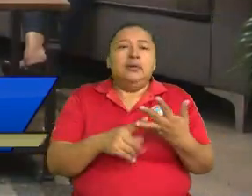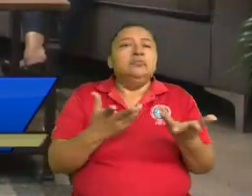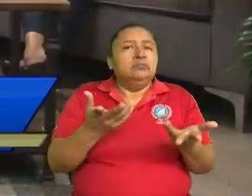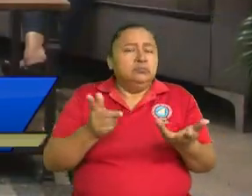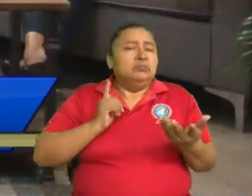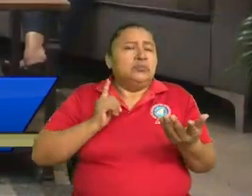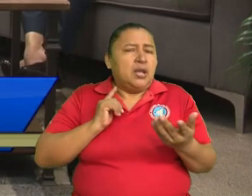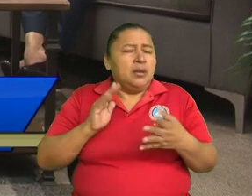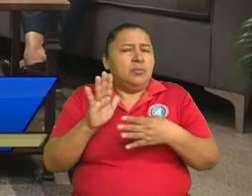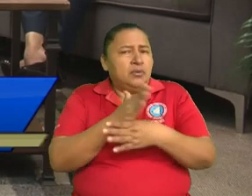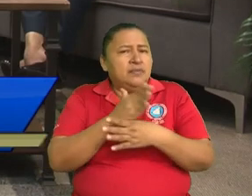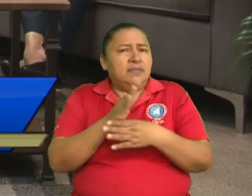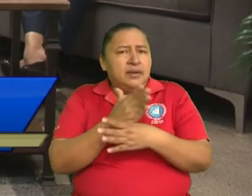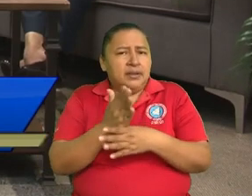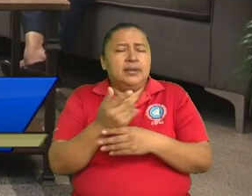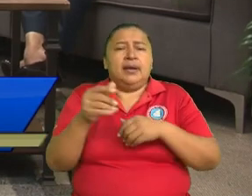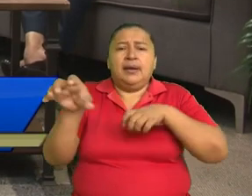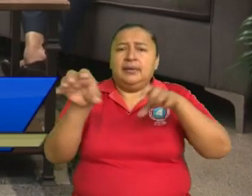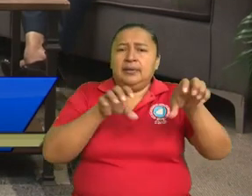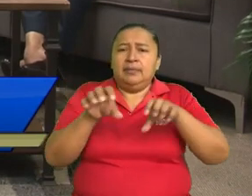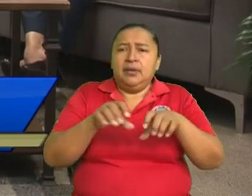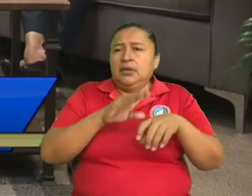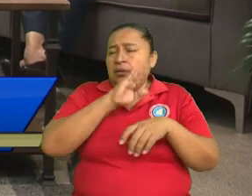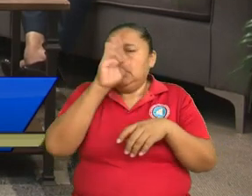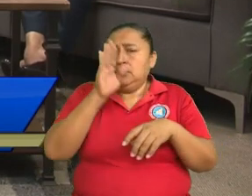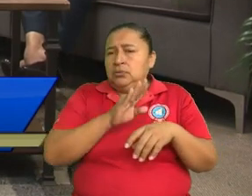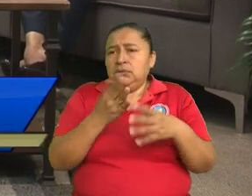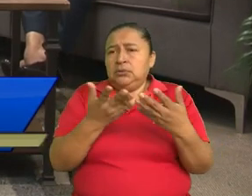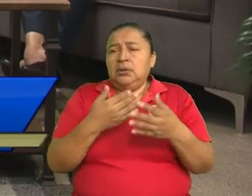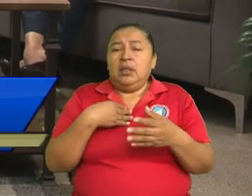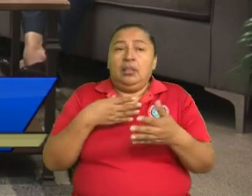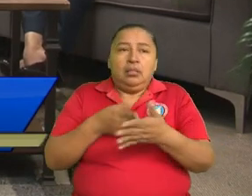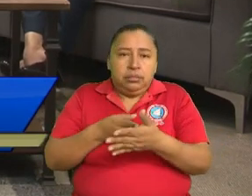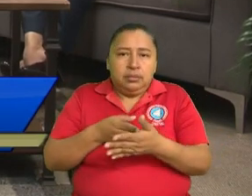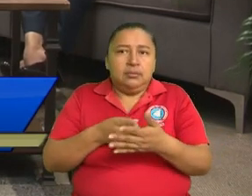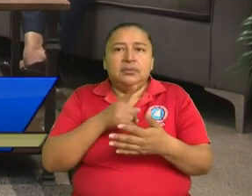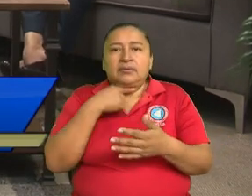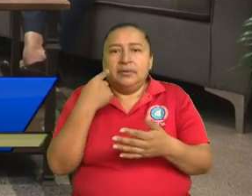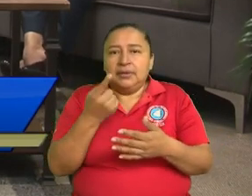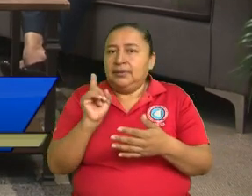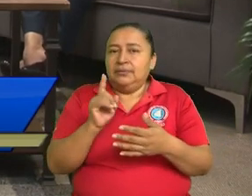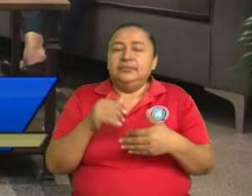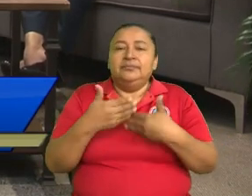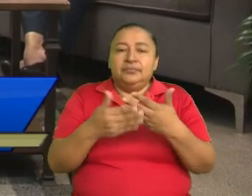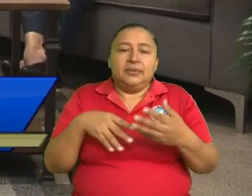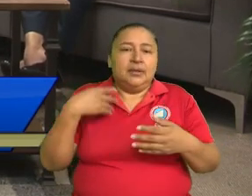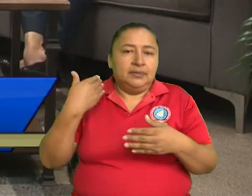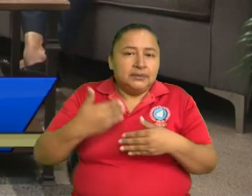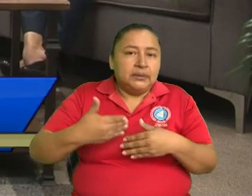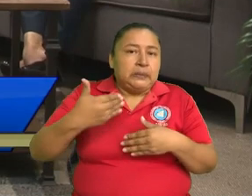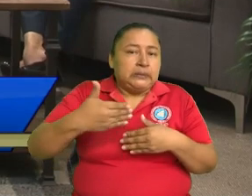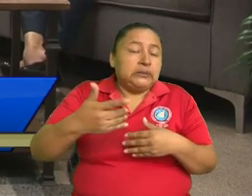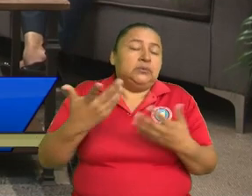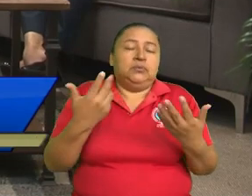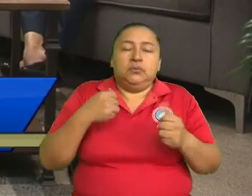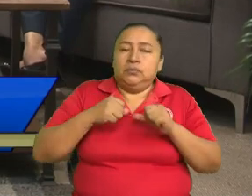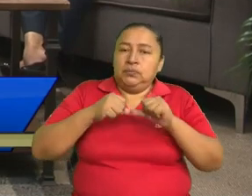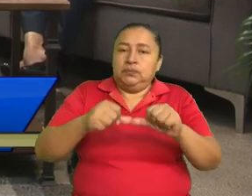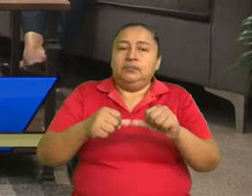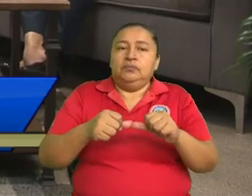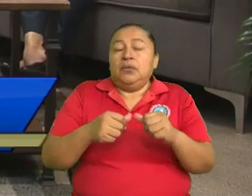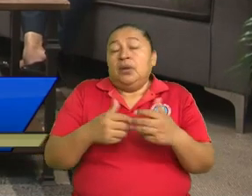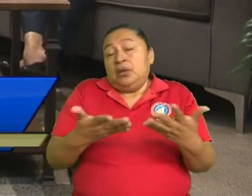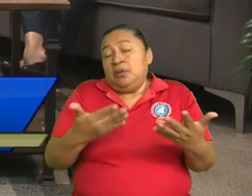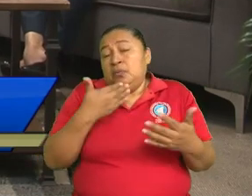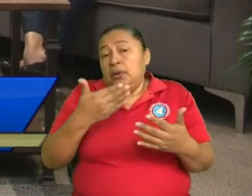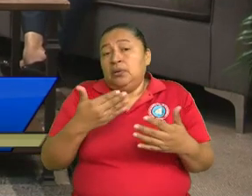tenemos una serie de actividades que nunca estamos en receso, pues realmente, sino eso que estamos avanzando. Y bueno, yo